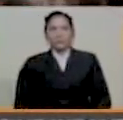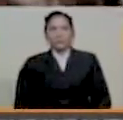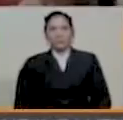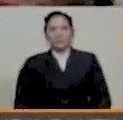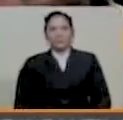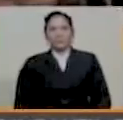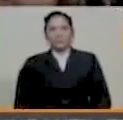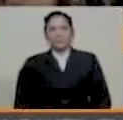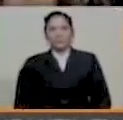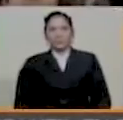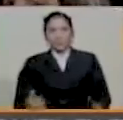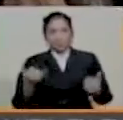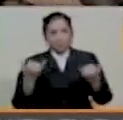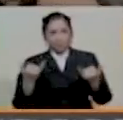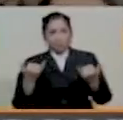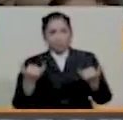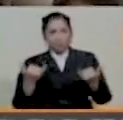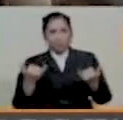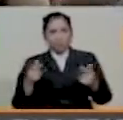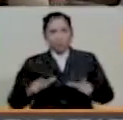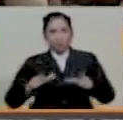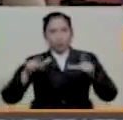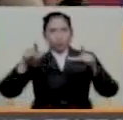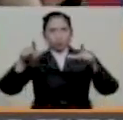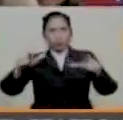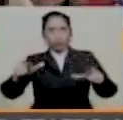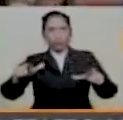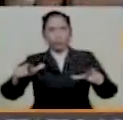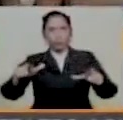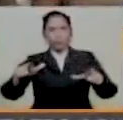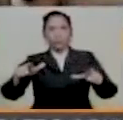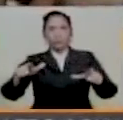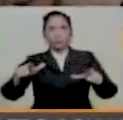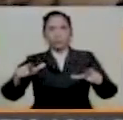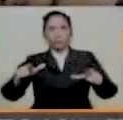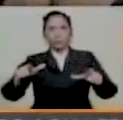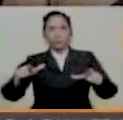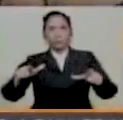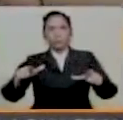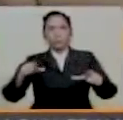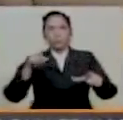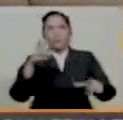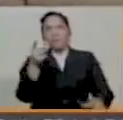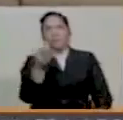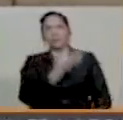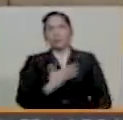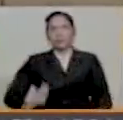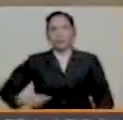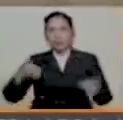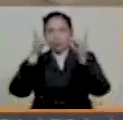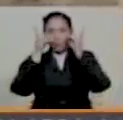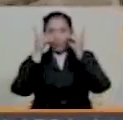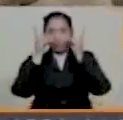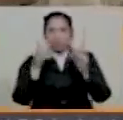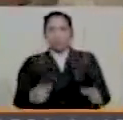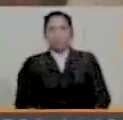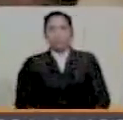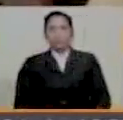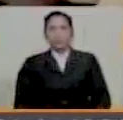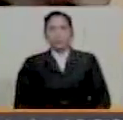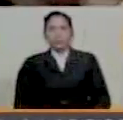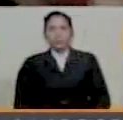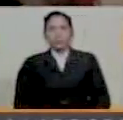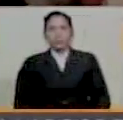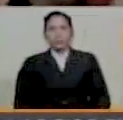A continuación, entrega de certificados de reconocimiento por parte de la vicepresidenta ejecutiva de la República, Delcy